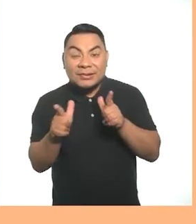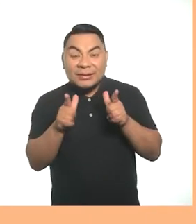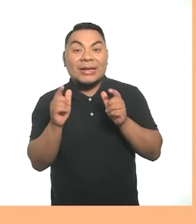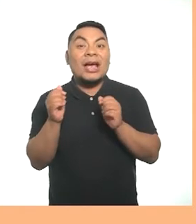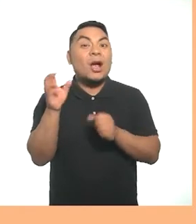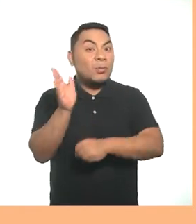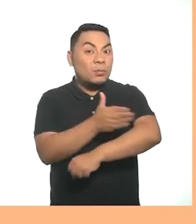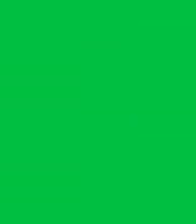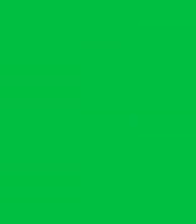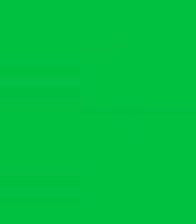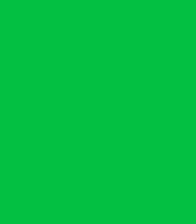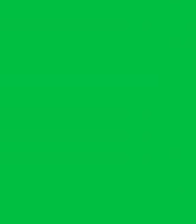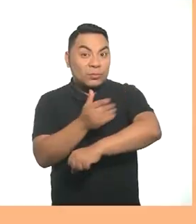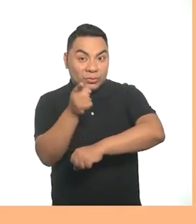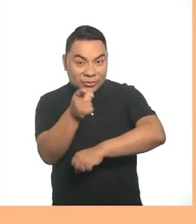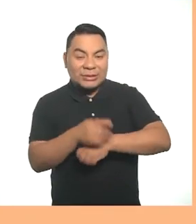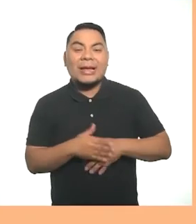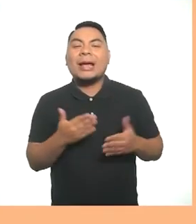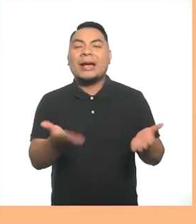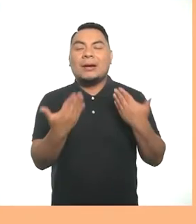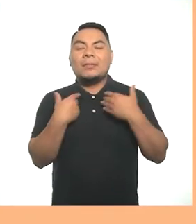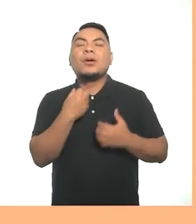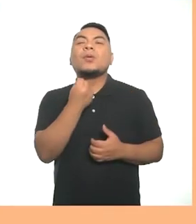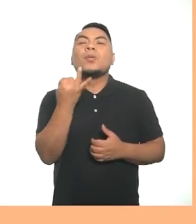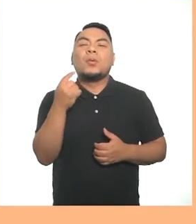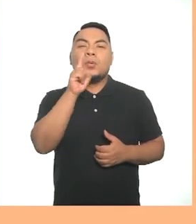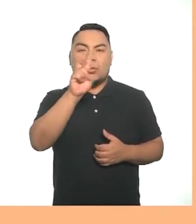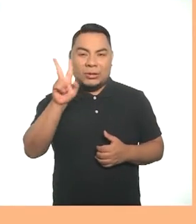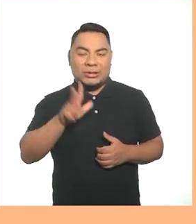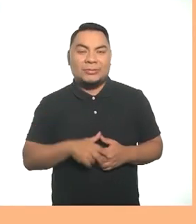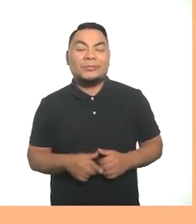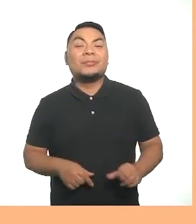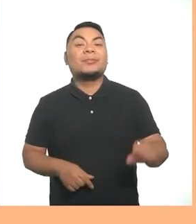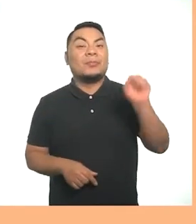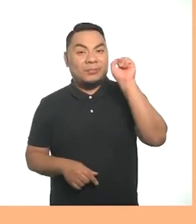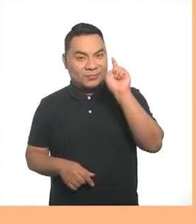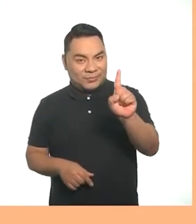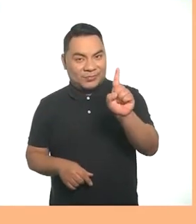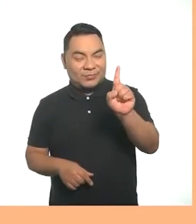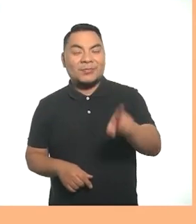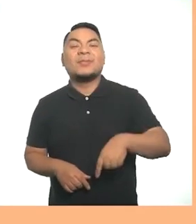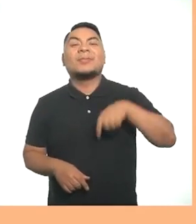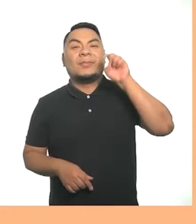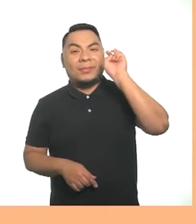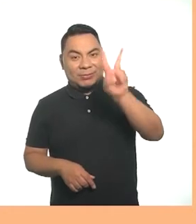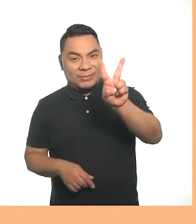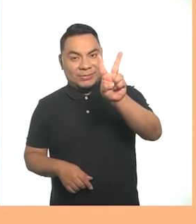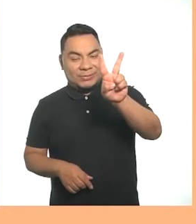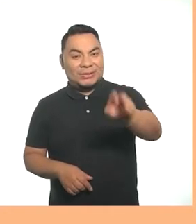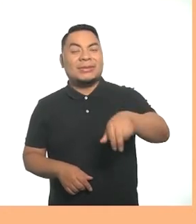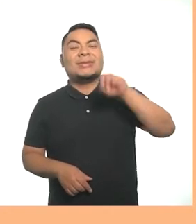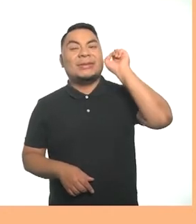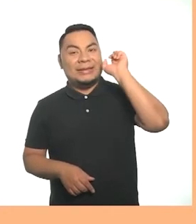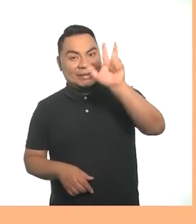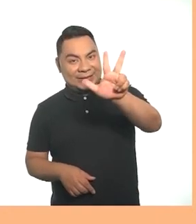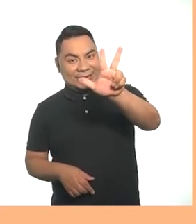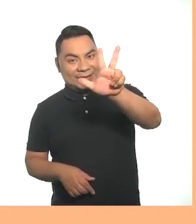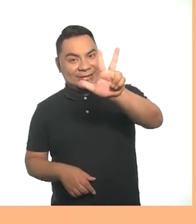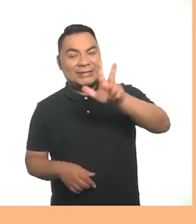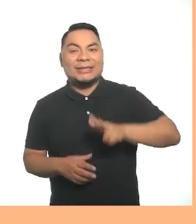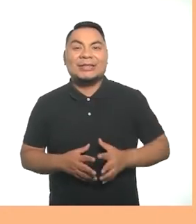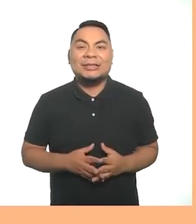para hacerlo con la música? Entonces vamos a contar hasta tres. A la una, a las dos y a